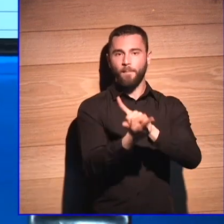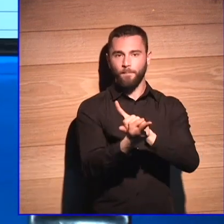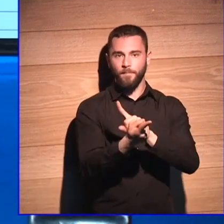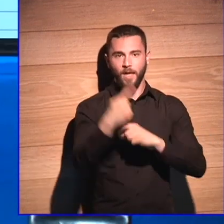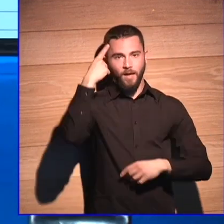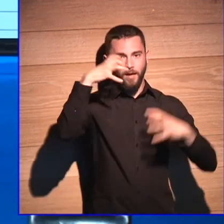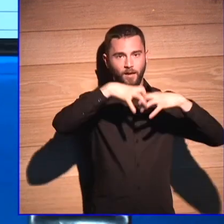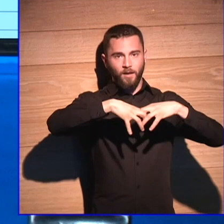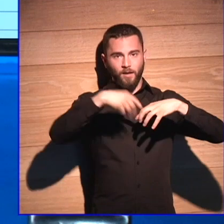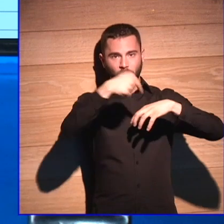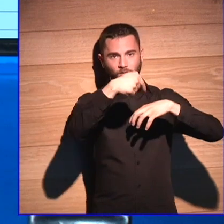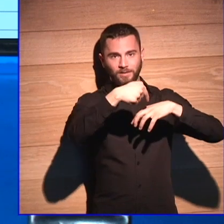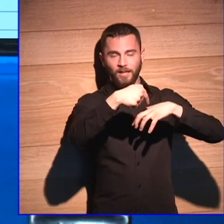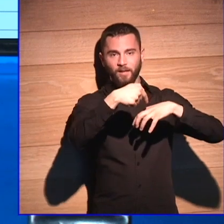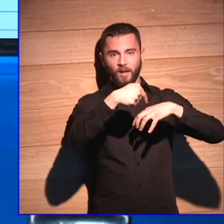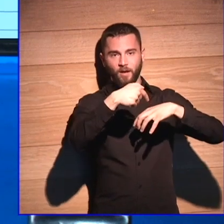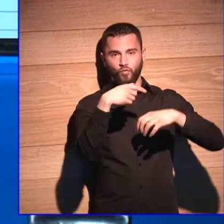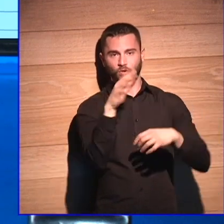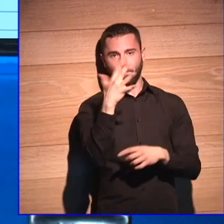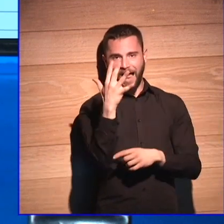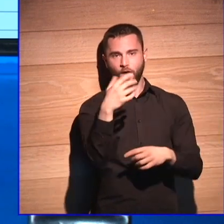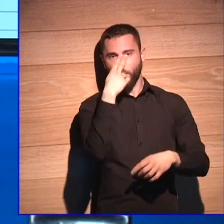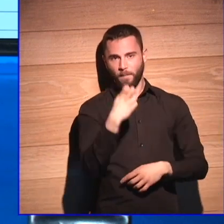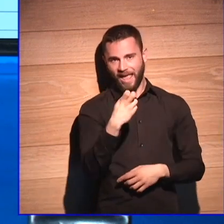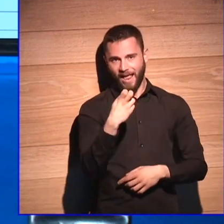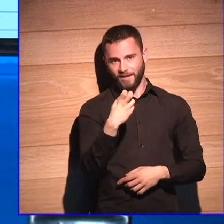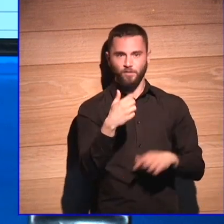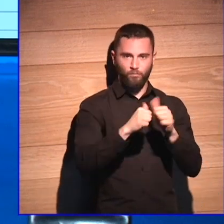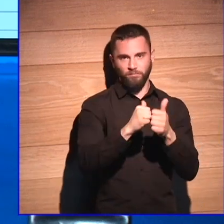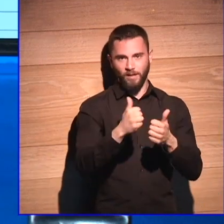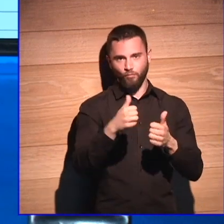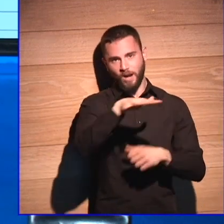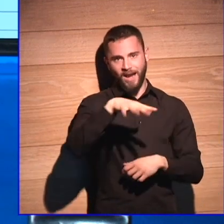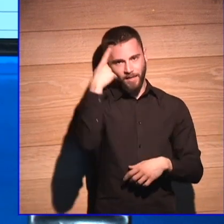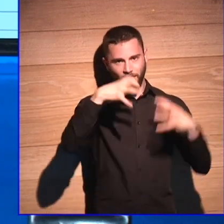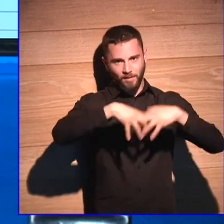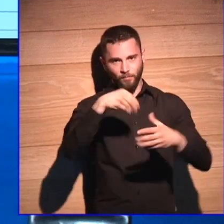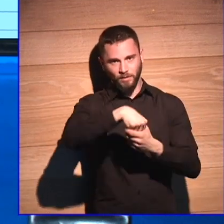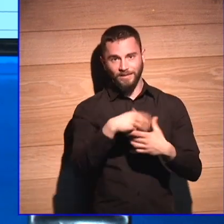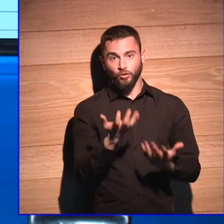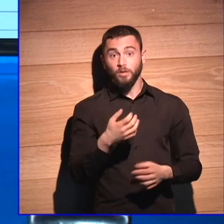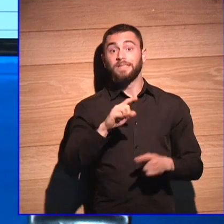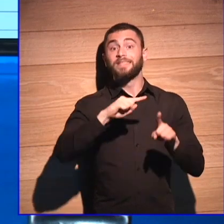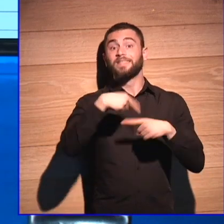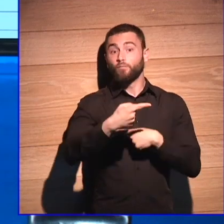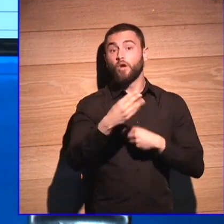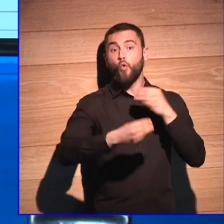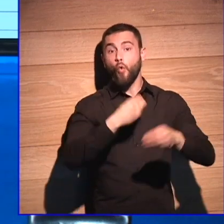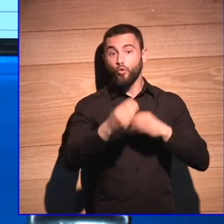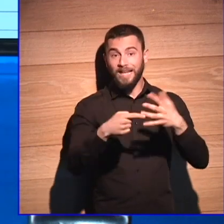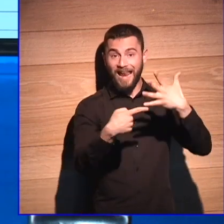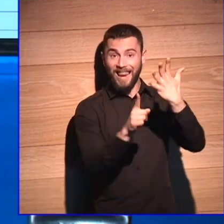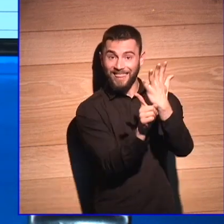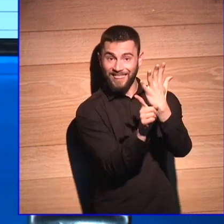una réplica de nuestra mano, nuestros pies, etcétera, que ocupan un área. Pues después de utilizar mucho este sexto